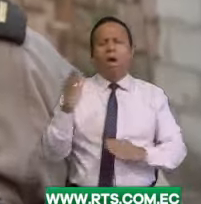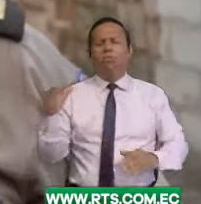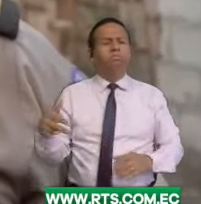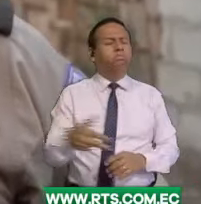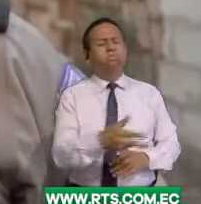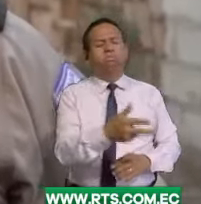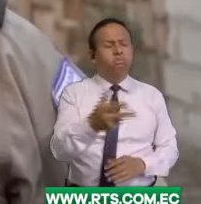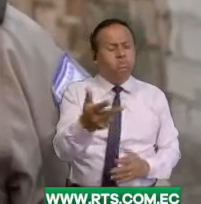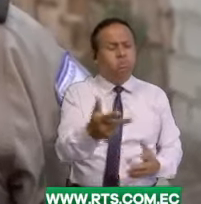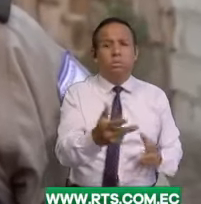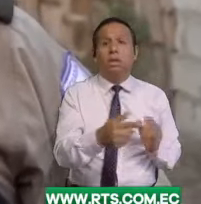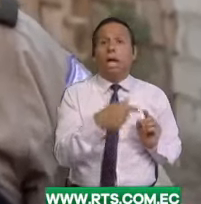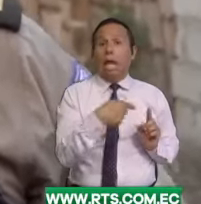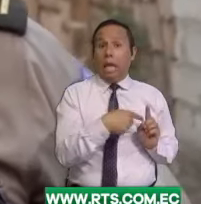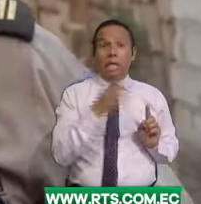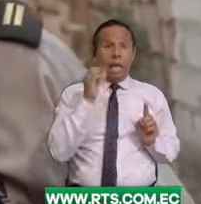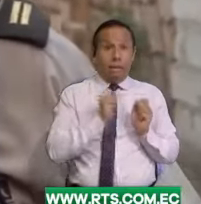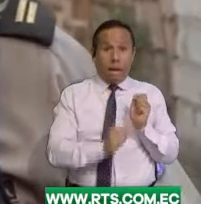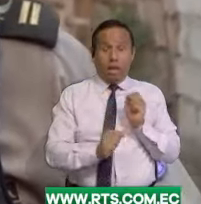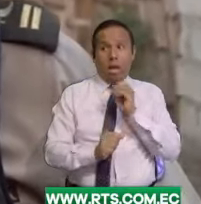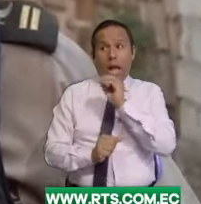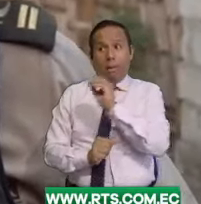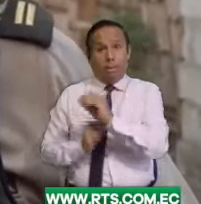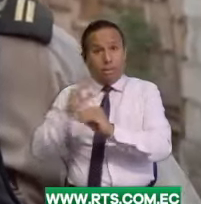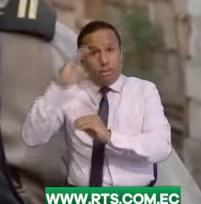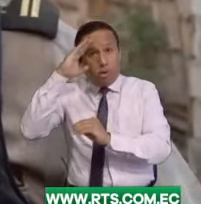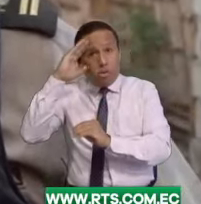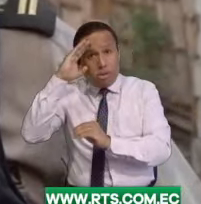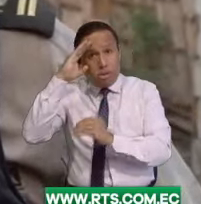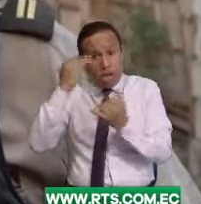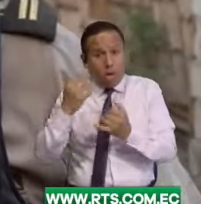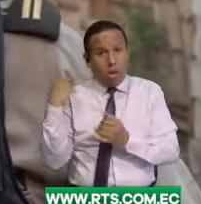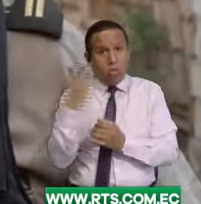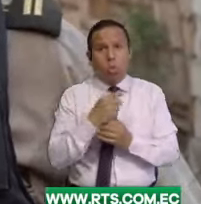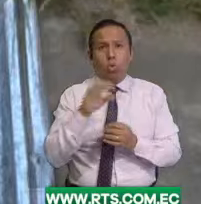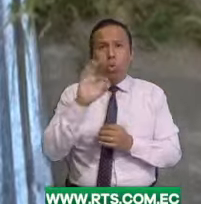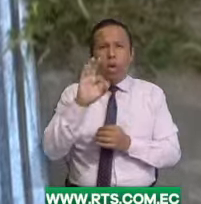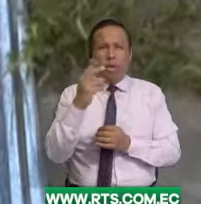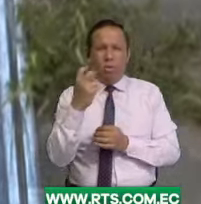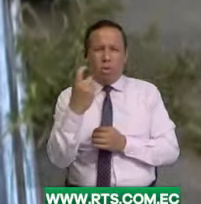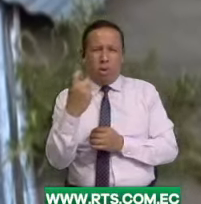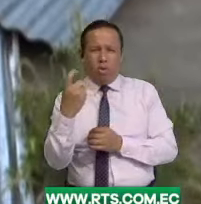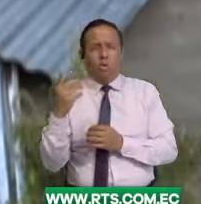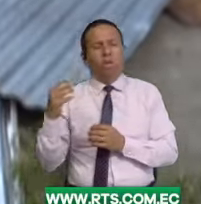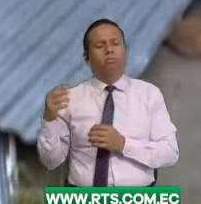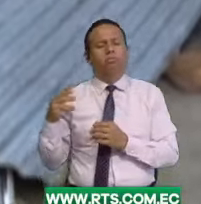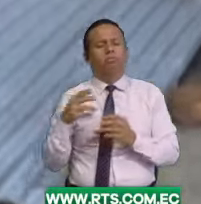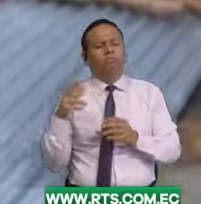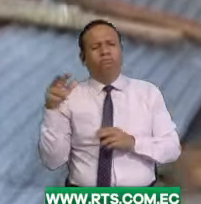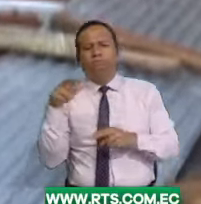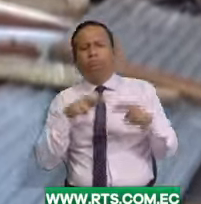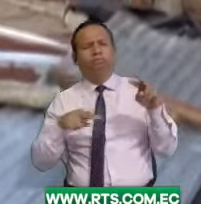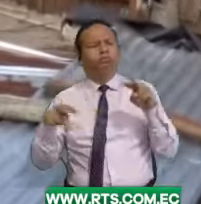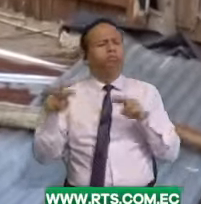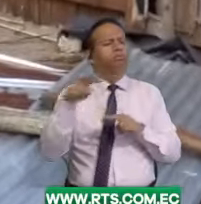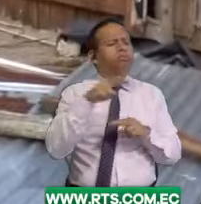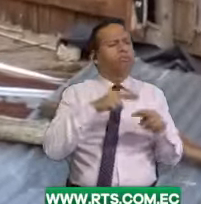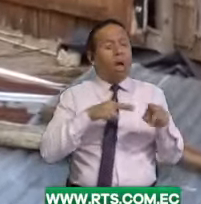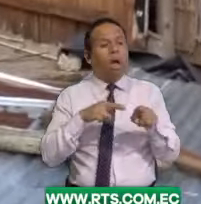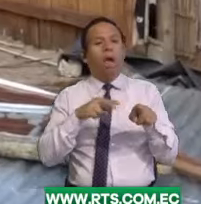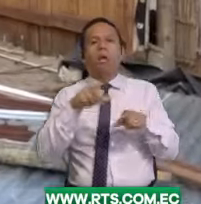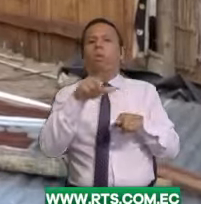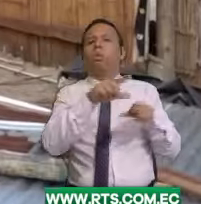que se tiene a través de los equipos tecnológicos, a través del ECO 911, se logra ubicar este sector.